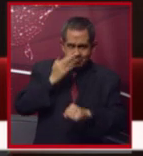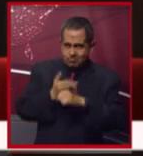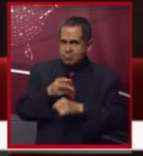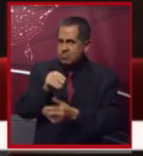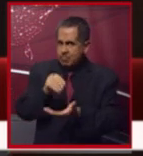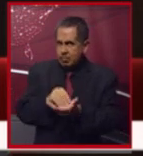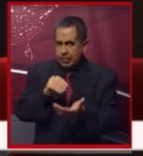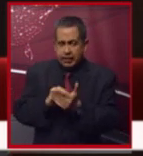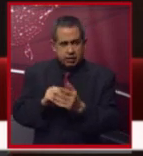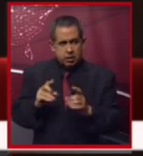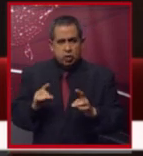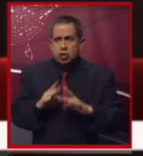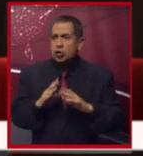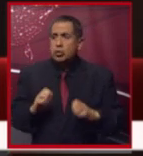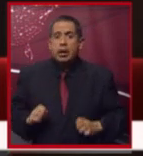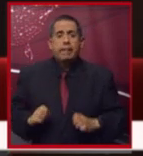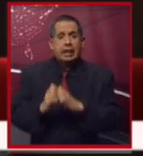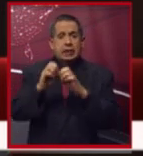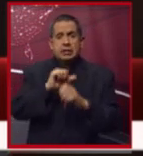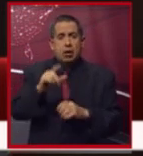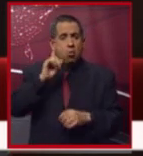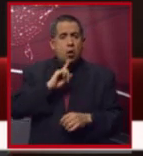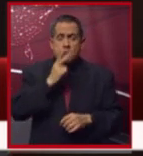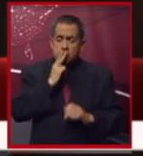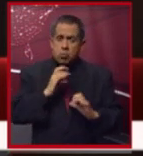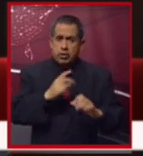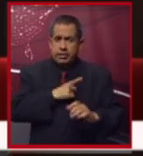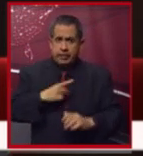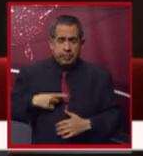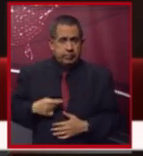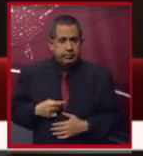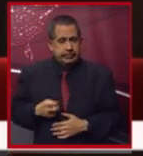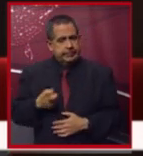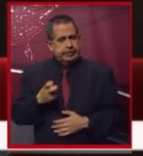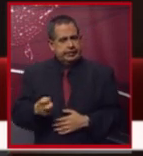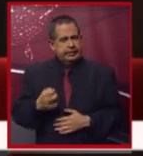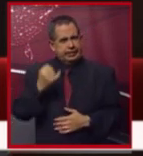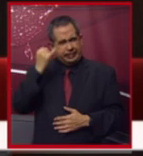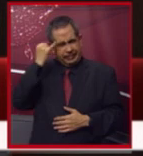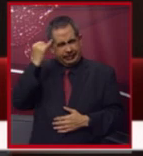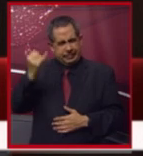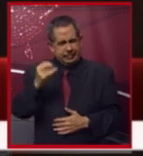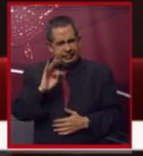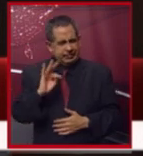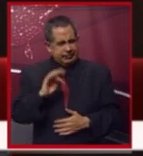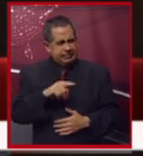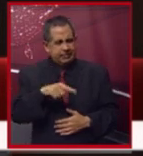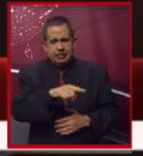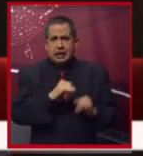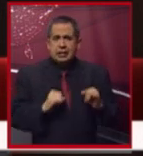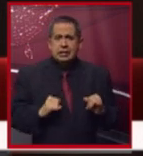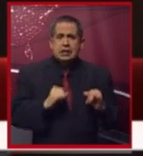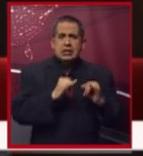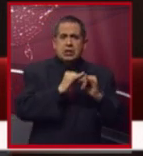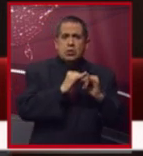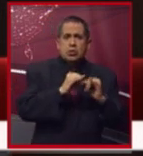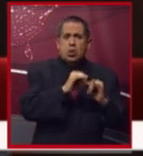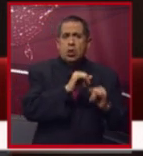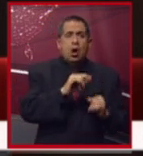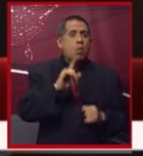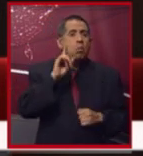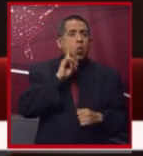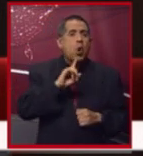de la alerta de violencia de género. Esta idea de extinguir las funciones